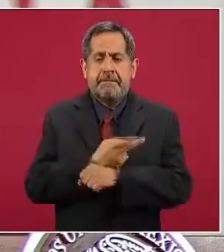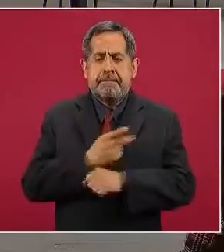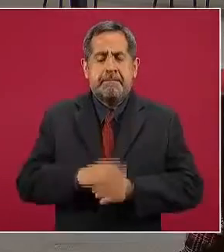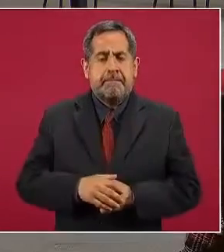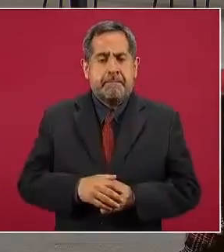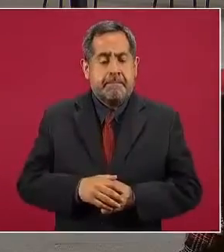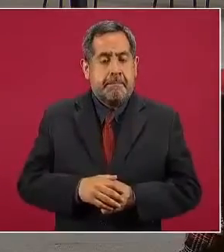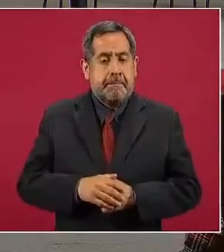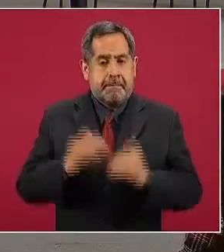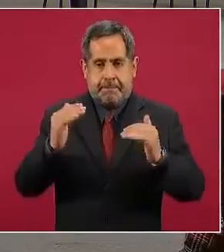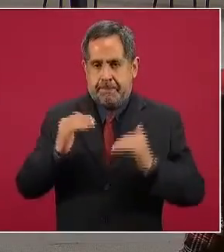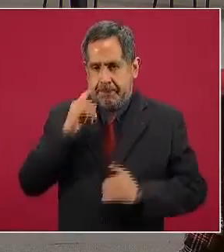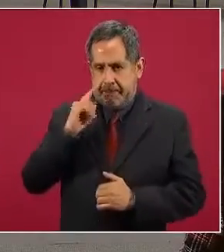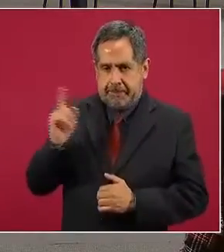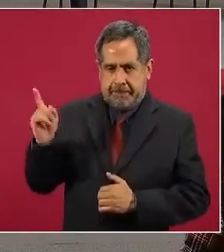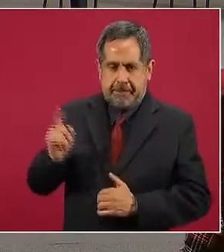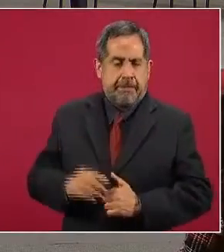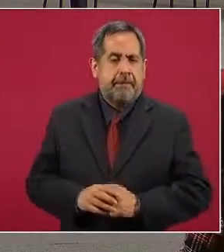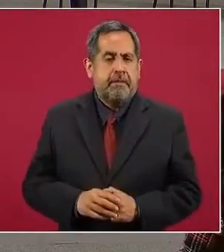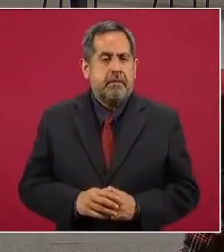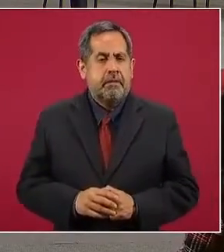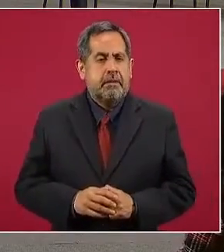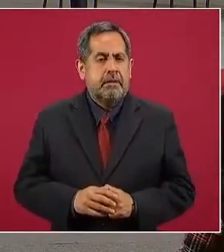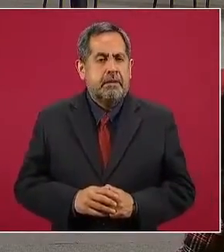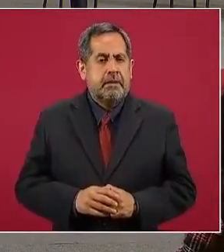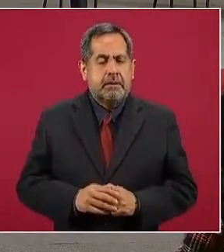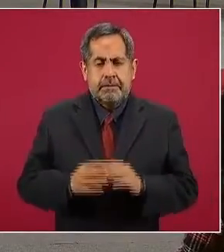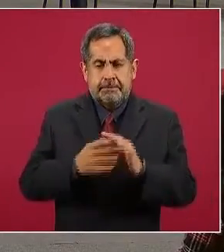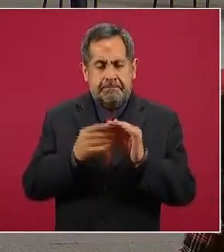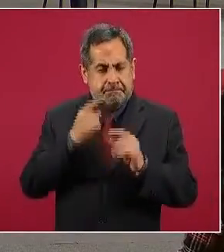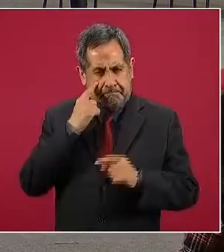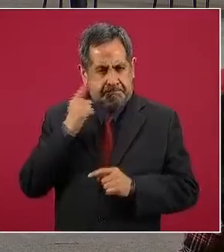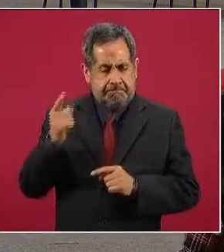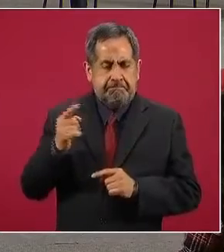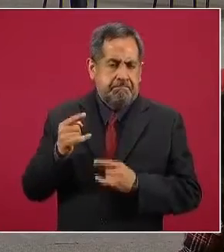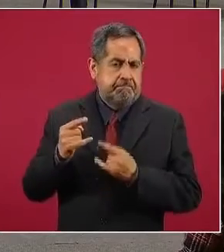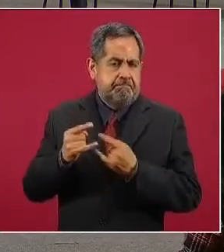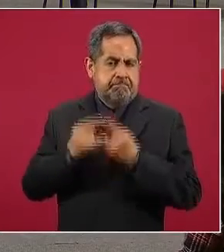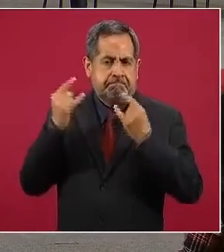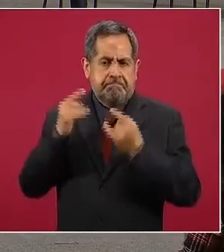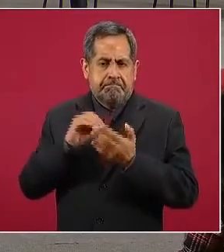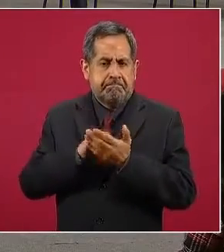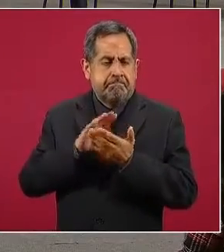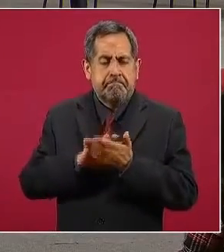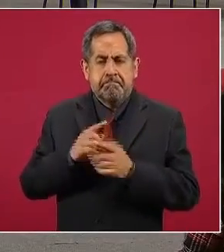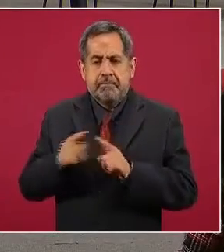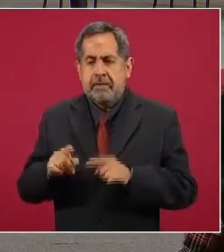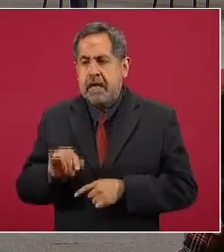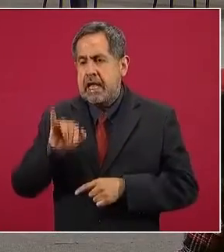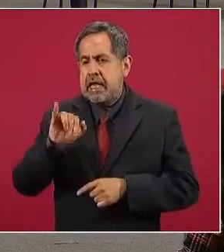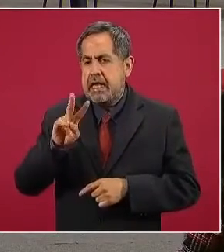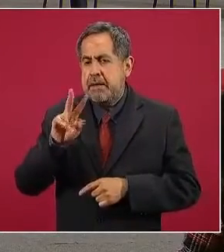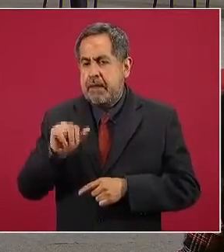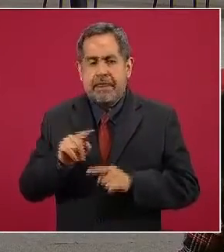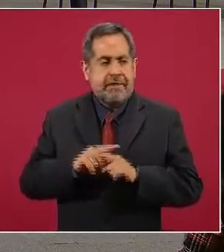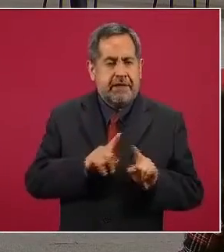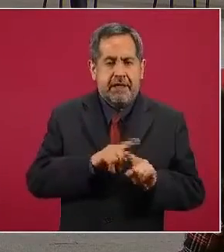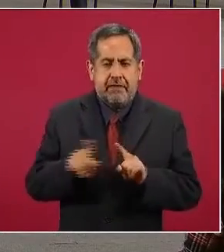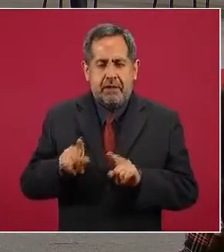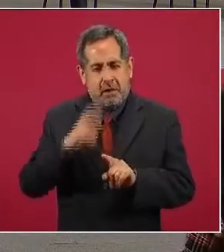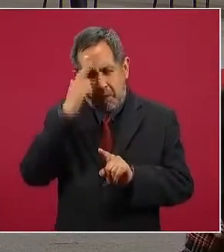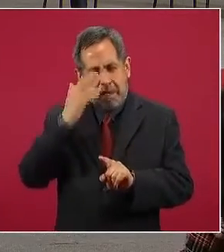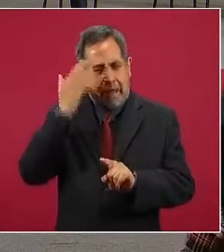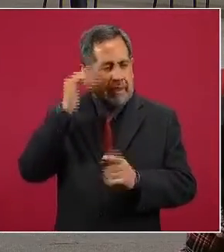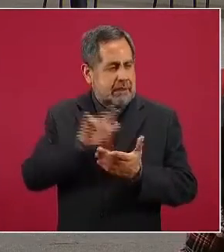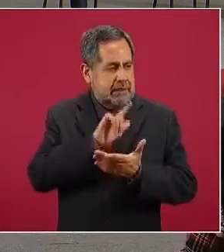si pasamos a la siguiente, se tuvo un tratamiento, aquí sí ya histórico, de IVAs diferenciados. Como ustedes saben, hay una